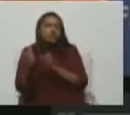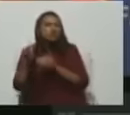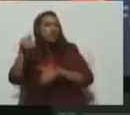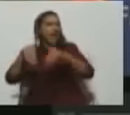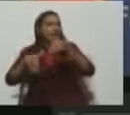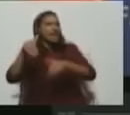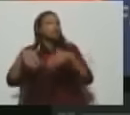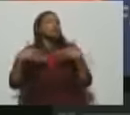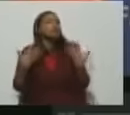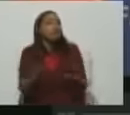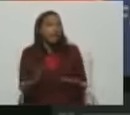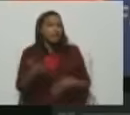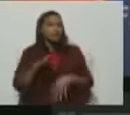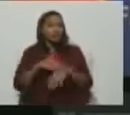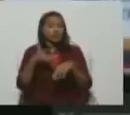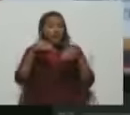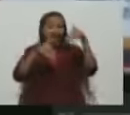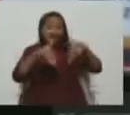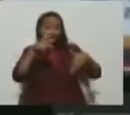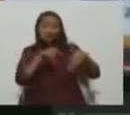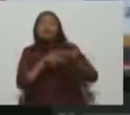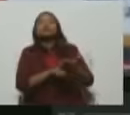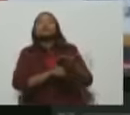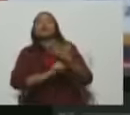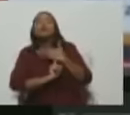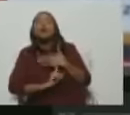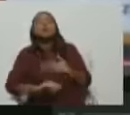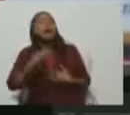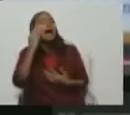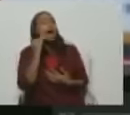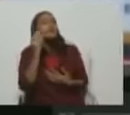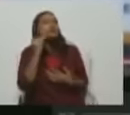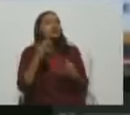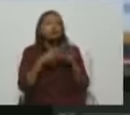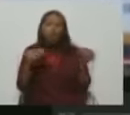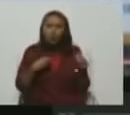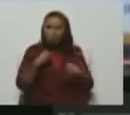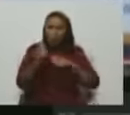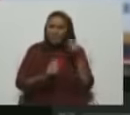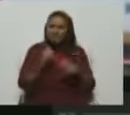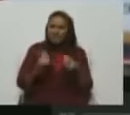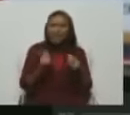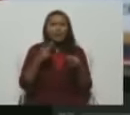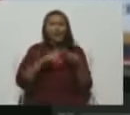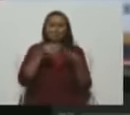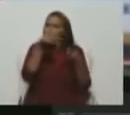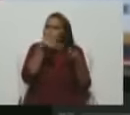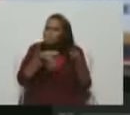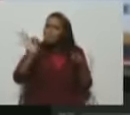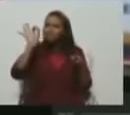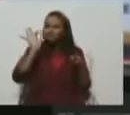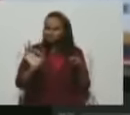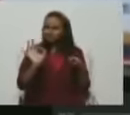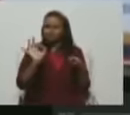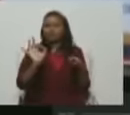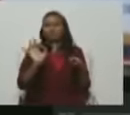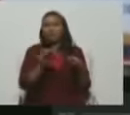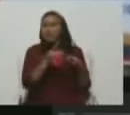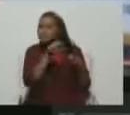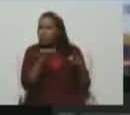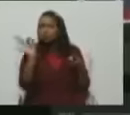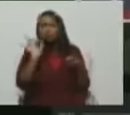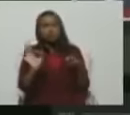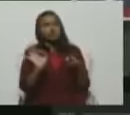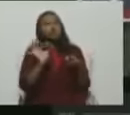las elecciones, pues propiamente dichas. Todo lo que hacemos es en función de la excelencia y todo lo que hacemos también es en función de